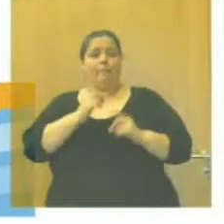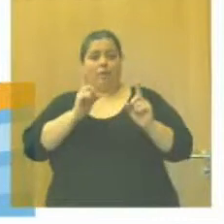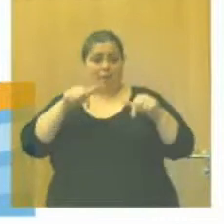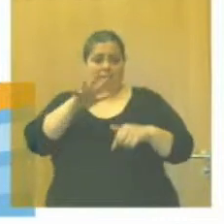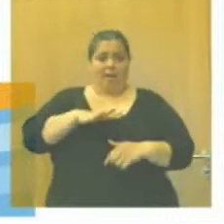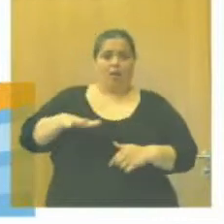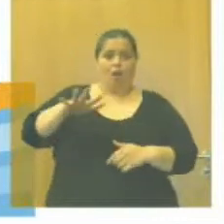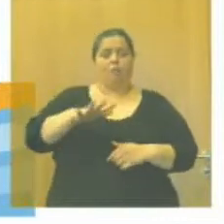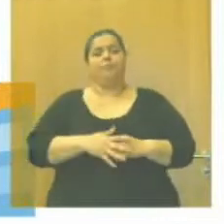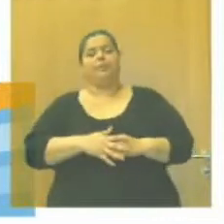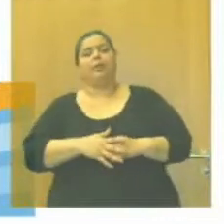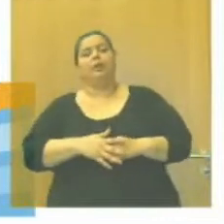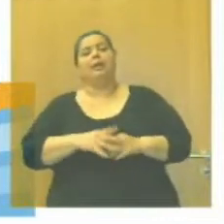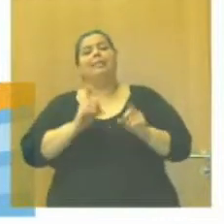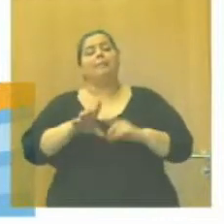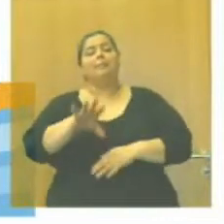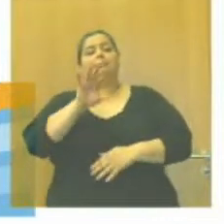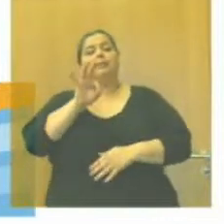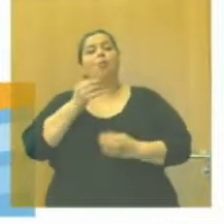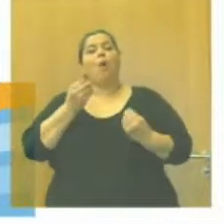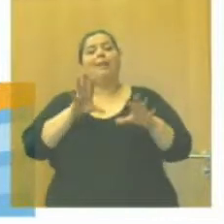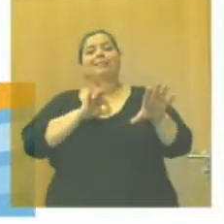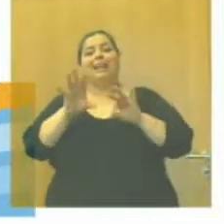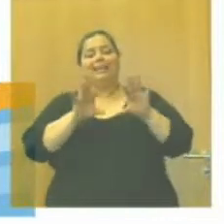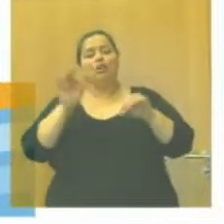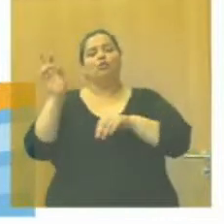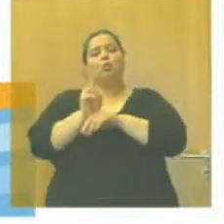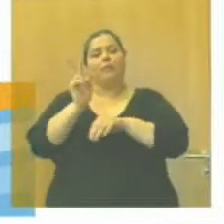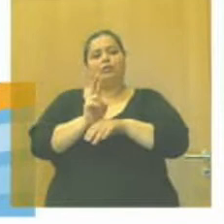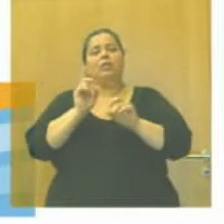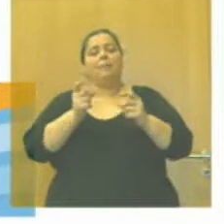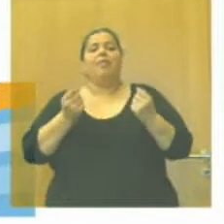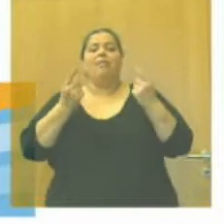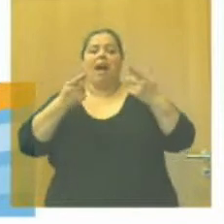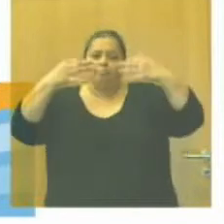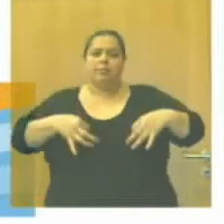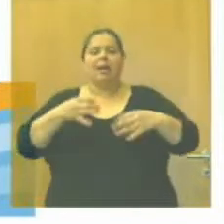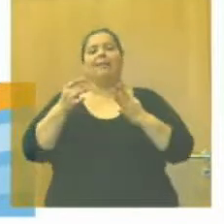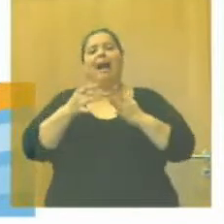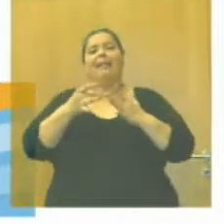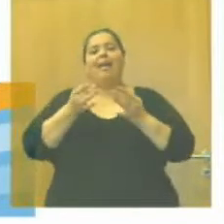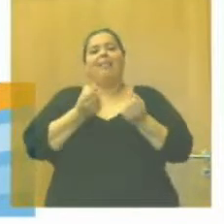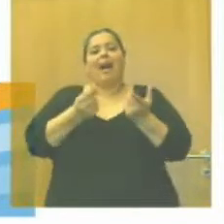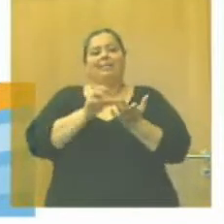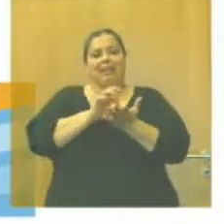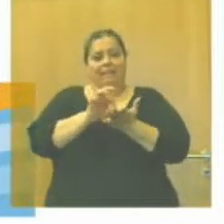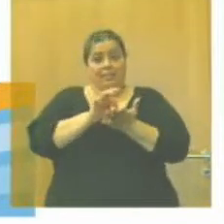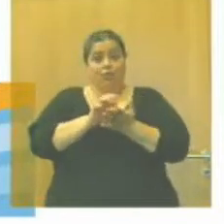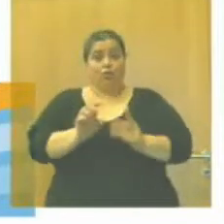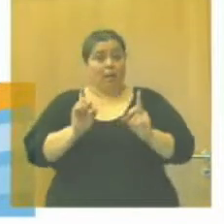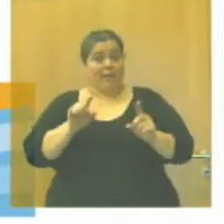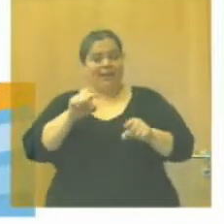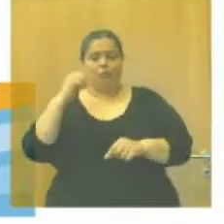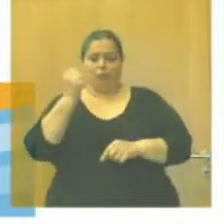región. Determinar la selección, supervisión y aseguramiento de la calidad de los proveedores de servicios, y eso es